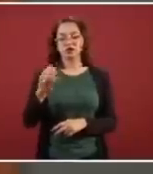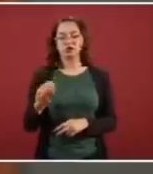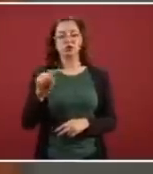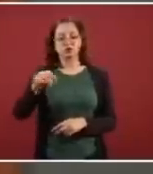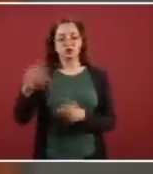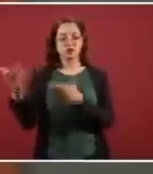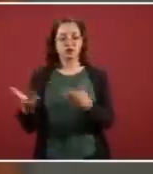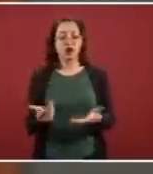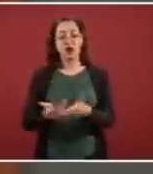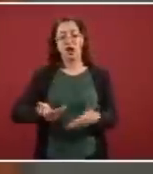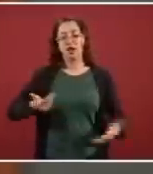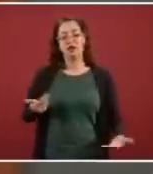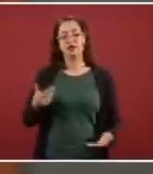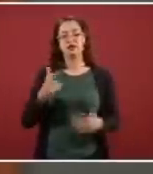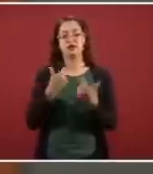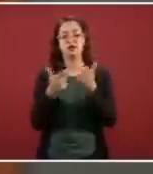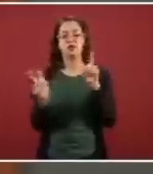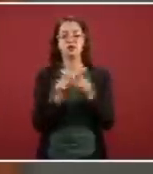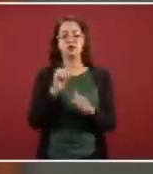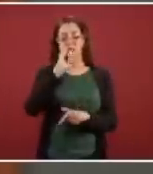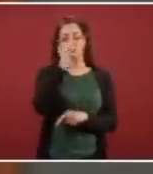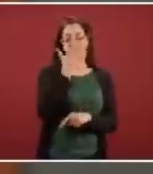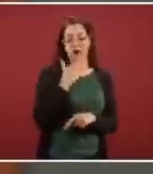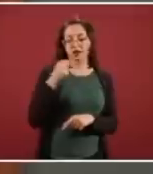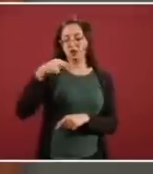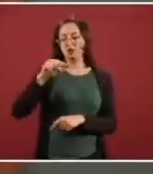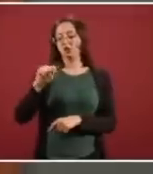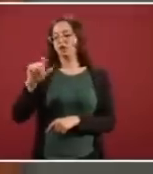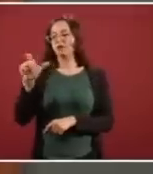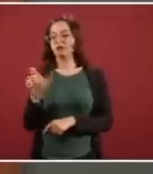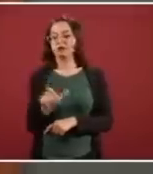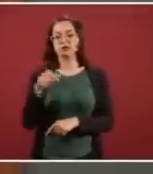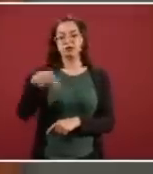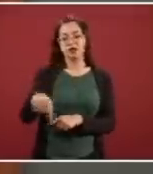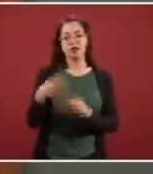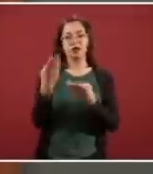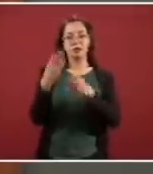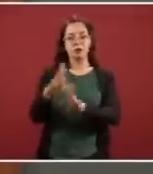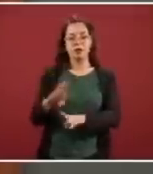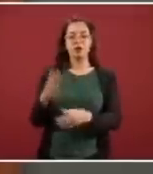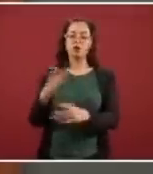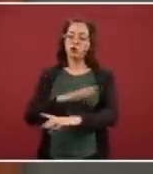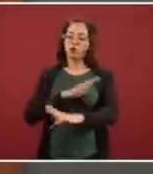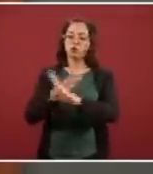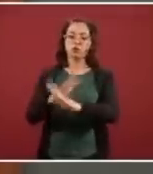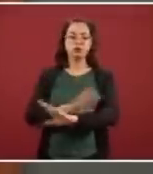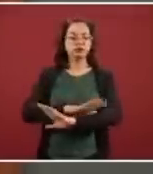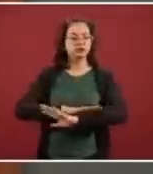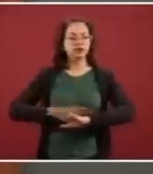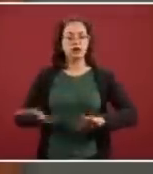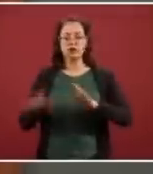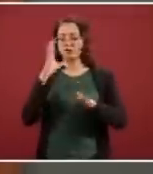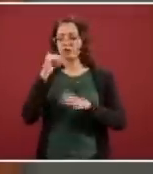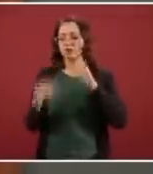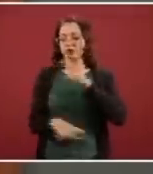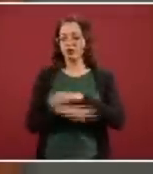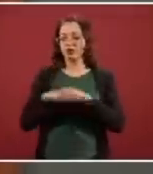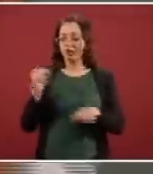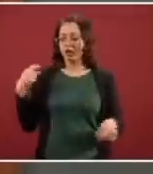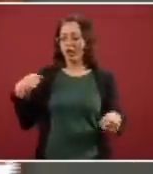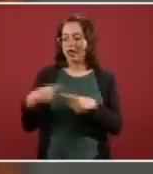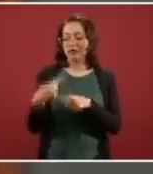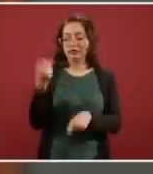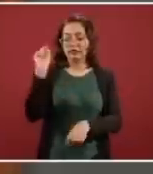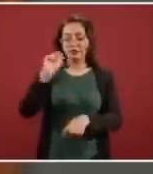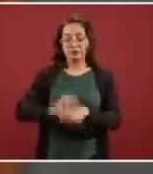y de Notimex que esta semana ya se habían congelado las cuentas de Genaro García Luna. Nada más para corroborar esta información,